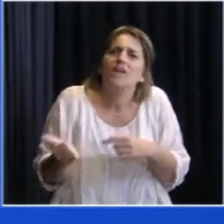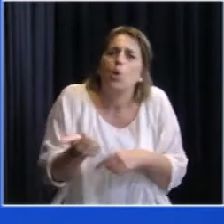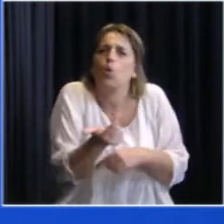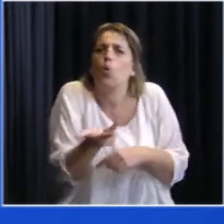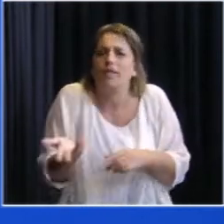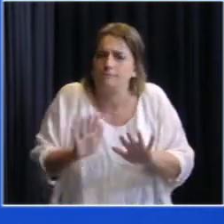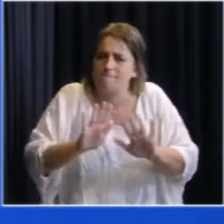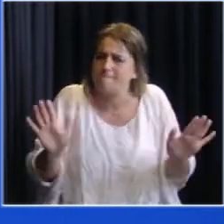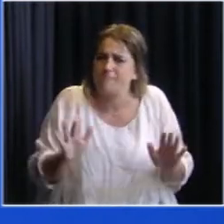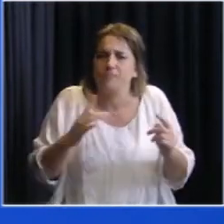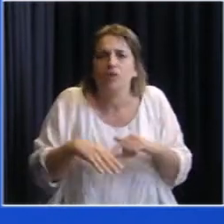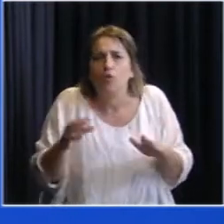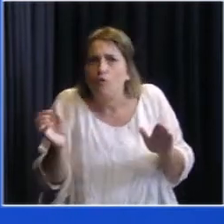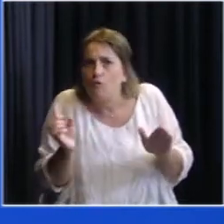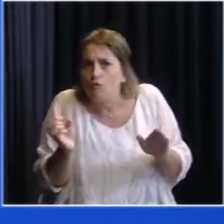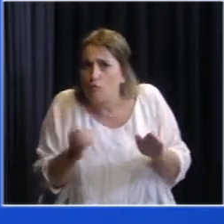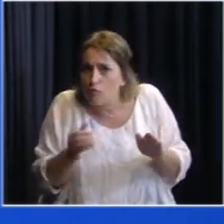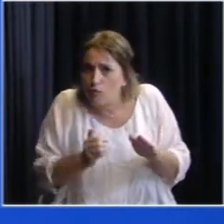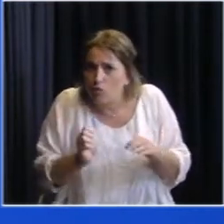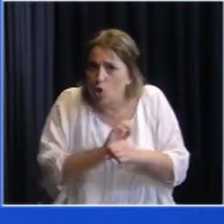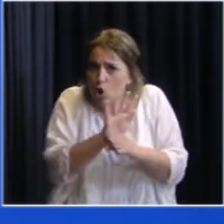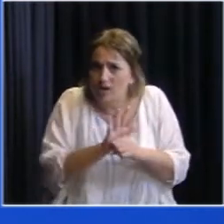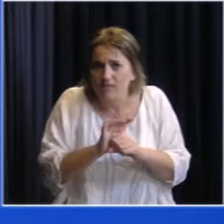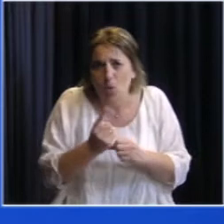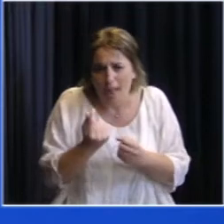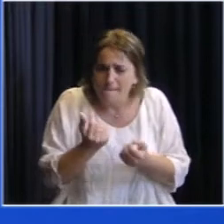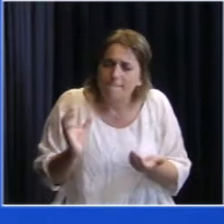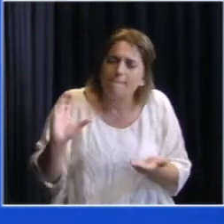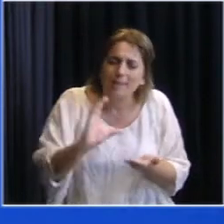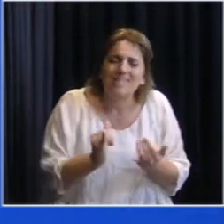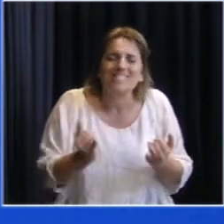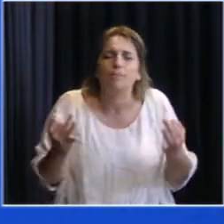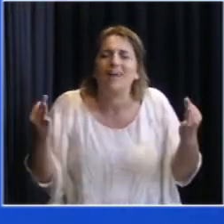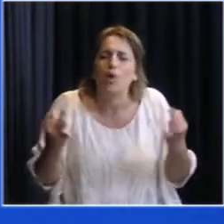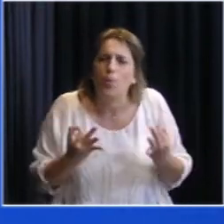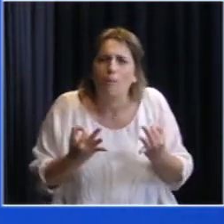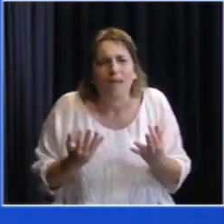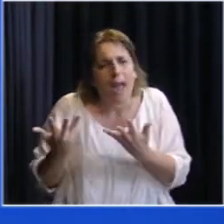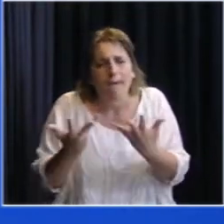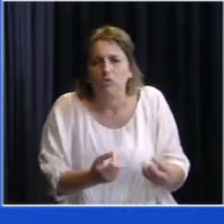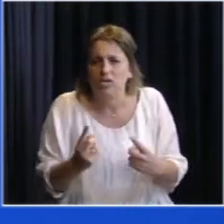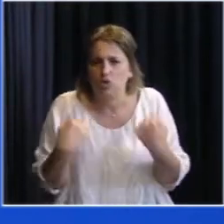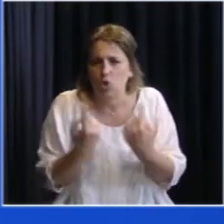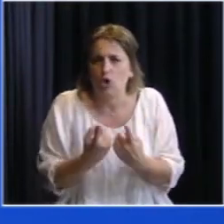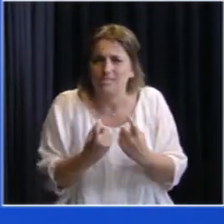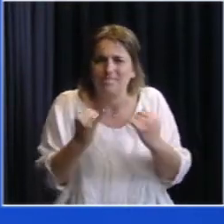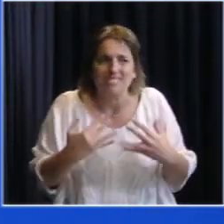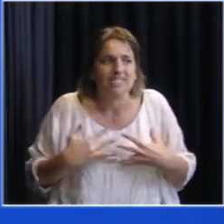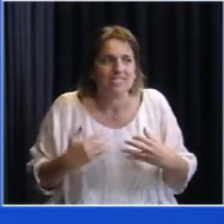tener el fondo el fondo va a tener toda la plata que sea necesario para cubrir las necesidades sanitarias